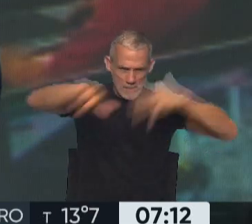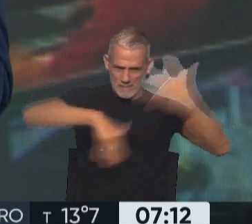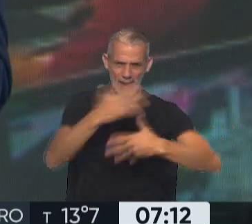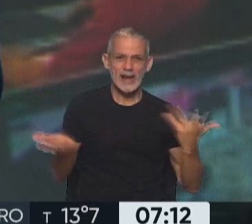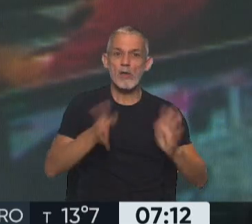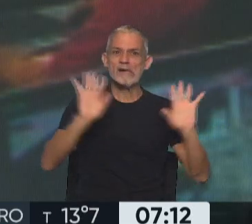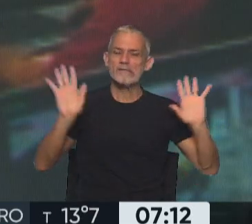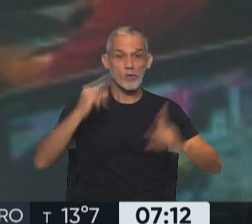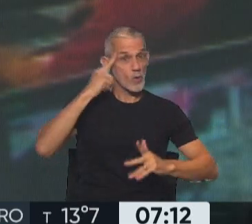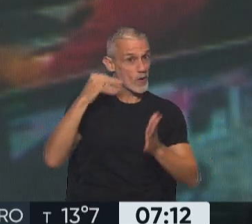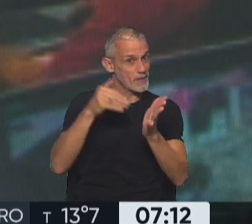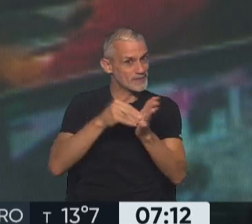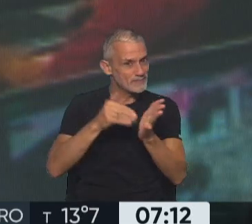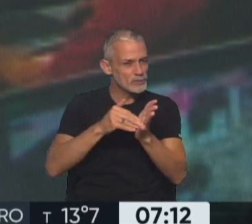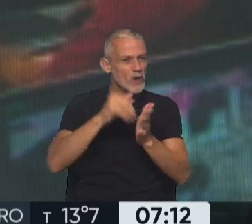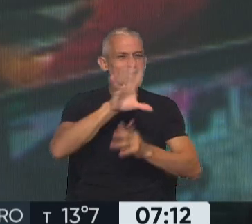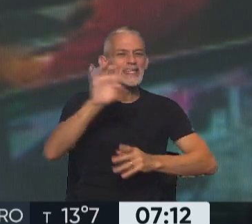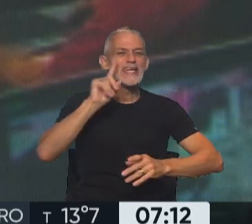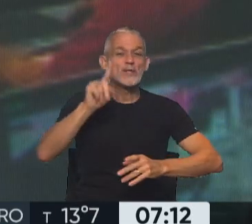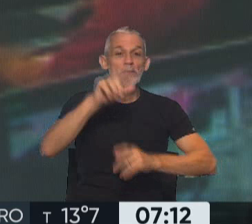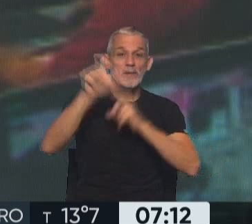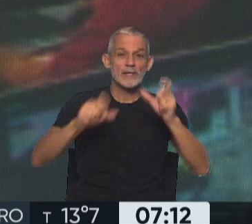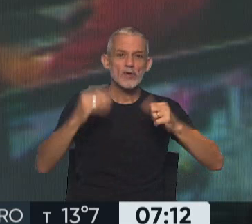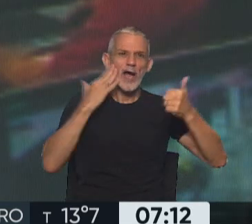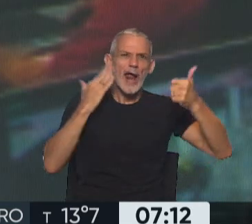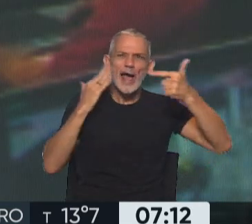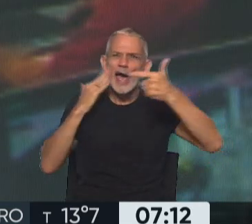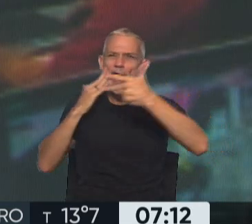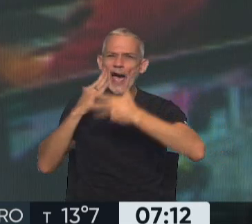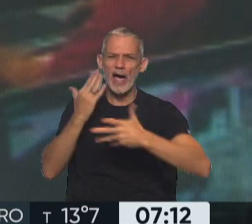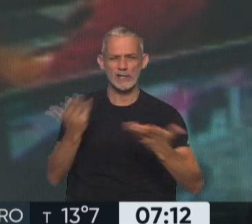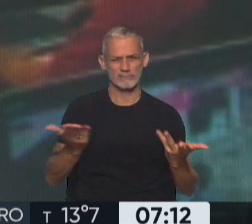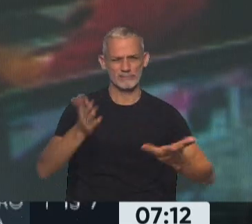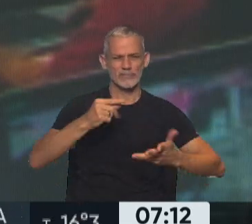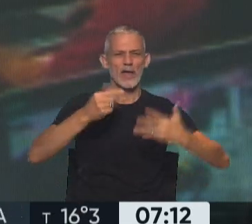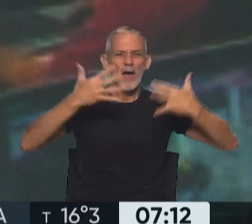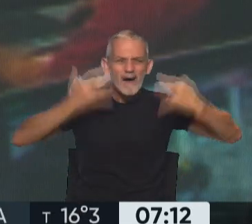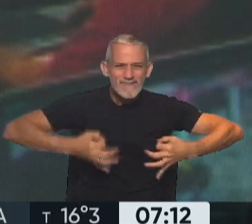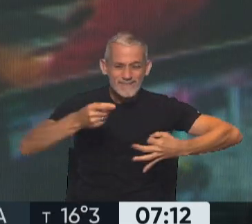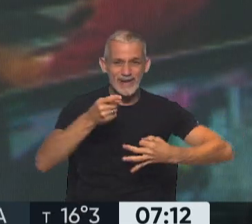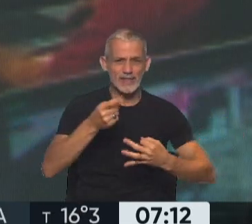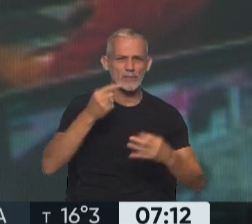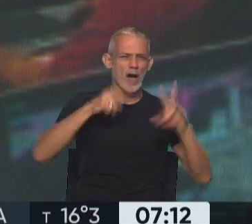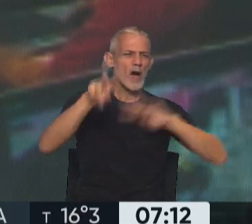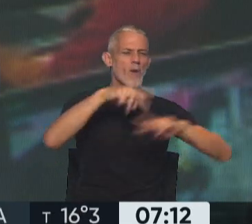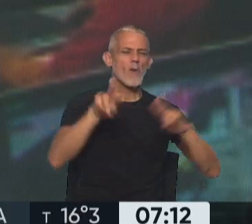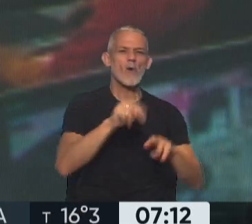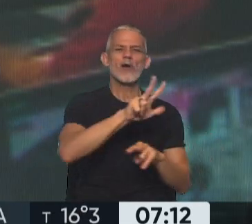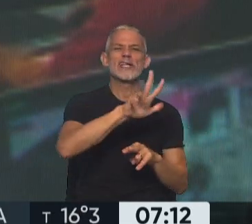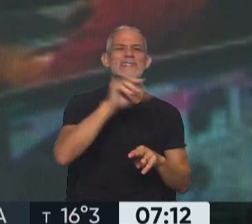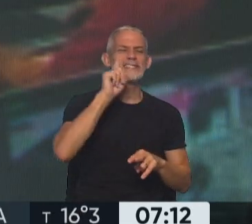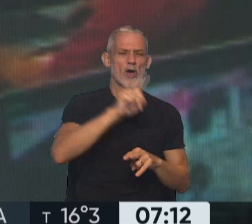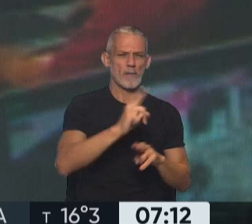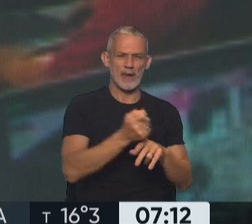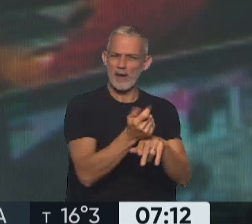Entonces, 9,5 millones de búsquedas de cara disimulan las caras que realmente se estaban buscando. Y aquí el abanico es